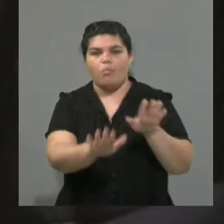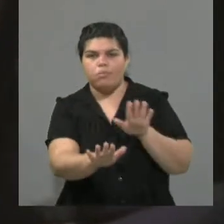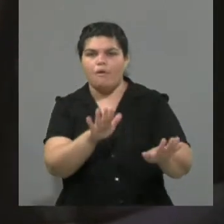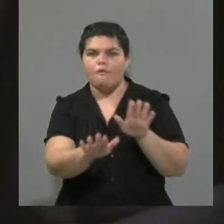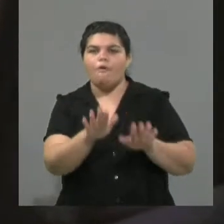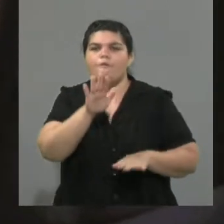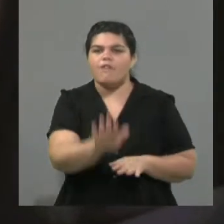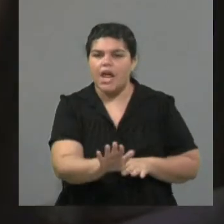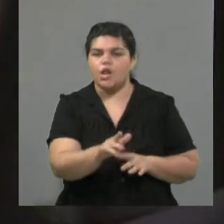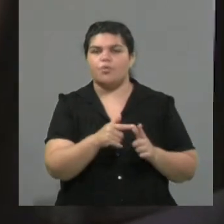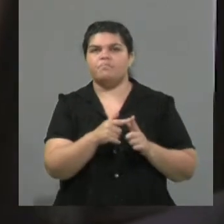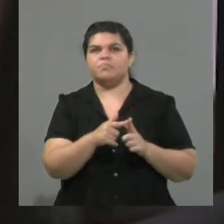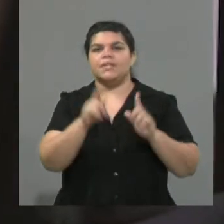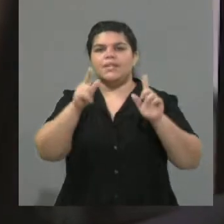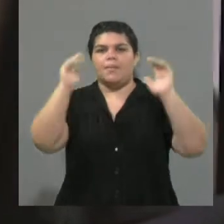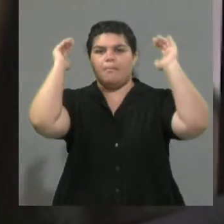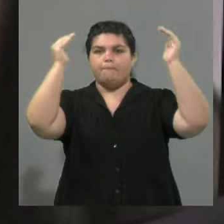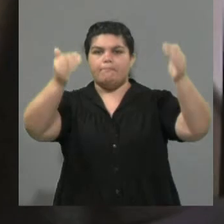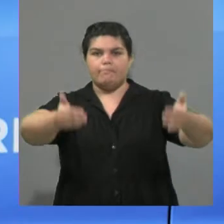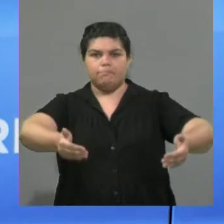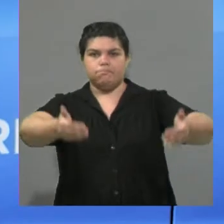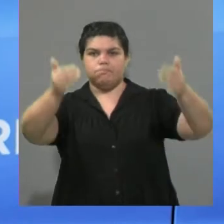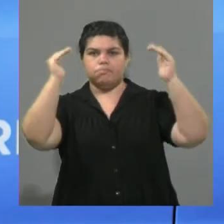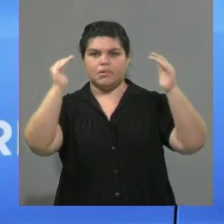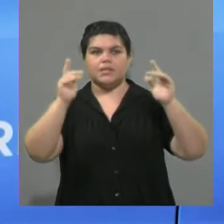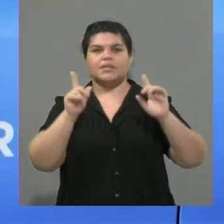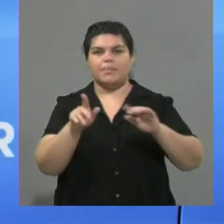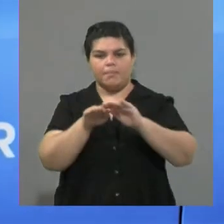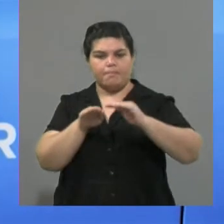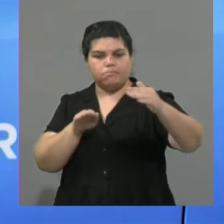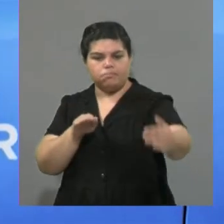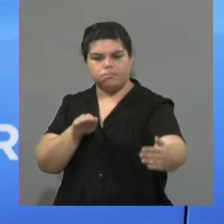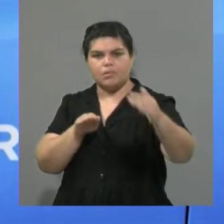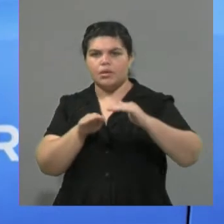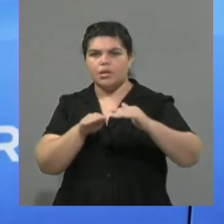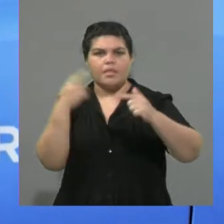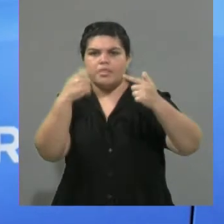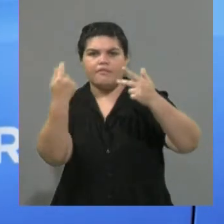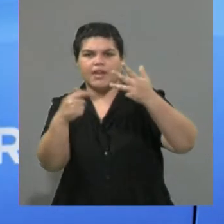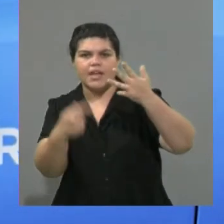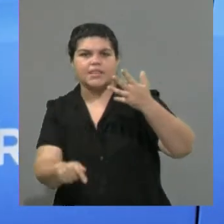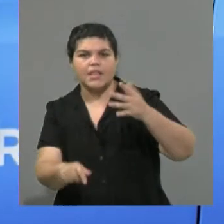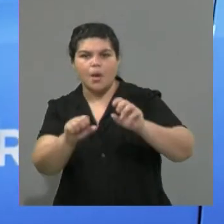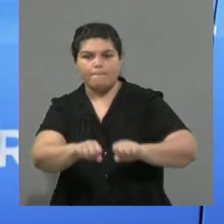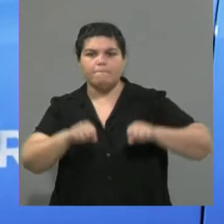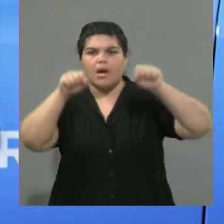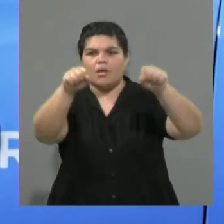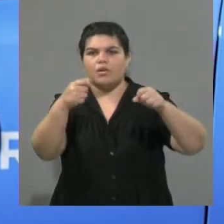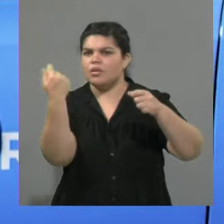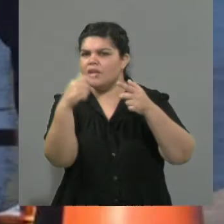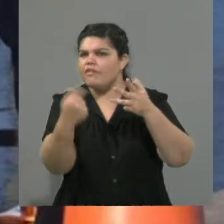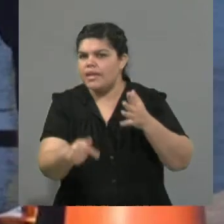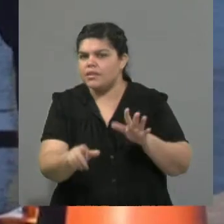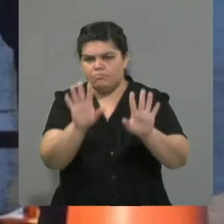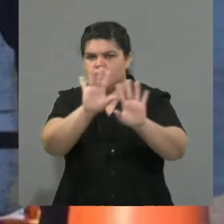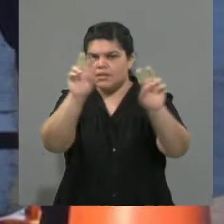diseño del parabrisas, del capot, etc. Es complejo, pero yo con mucho gusto